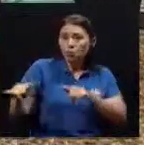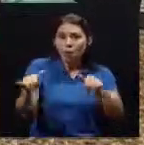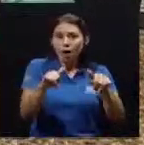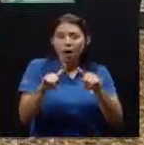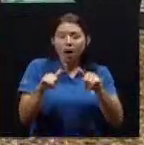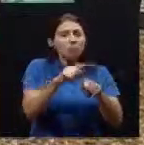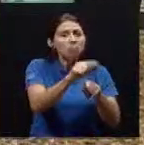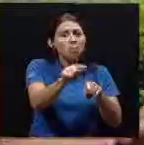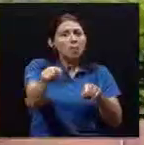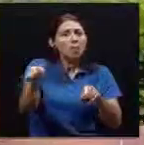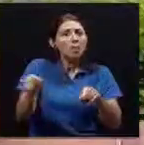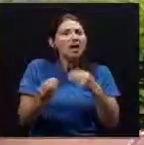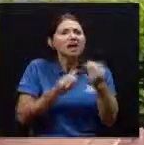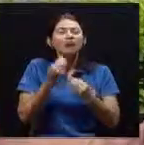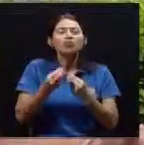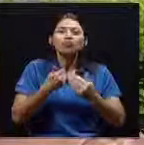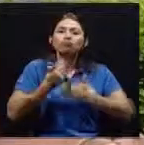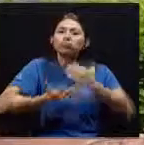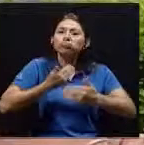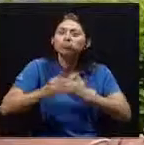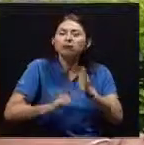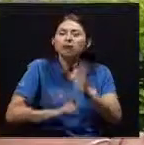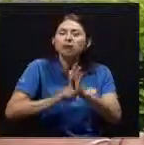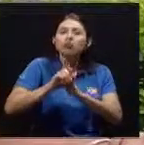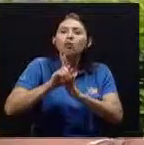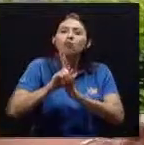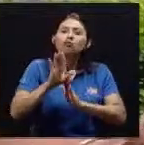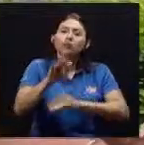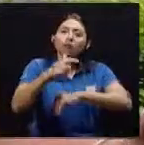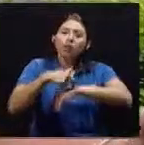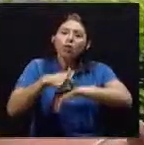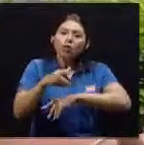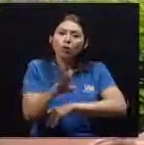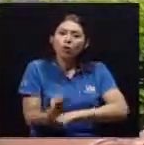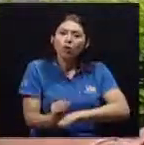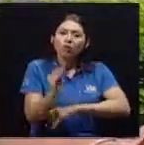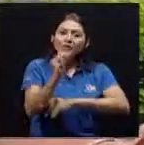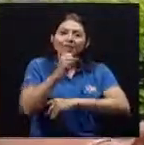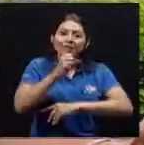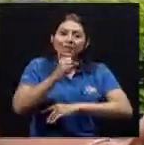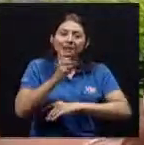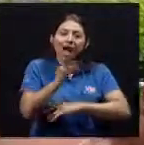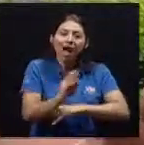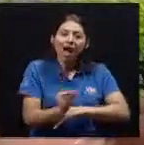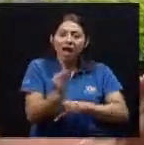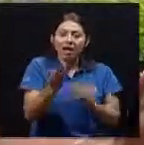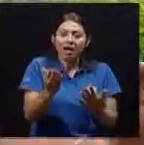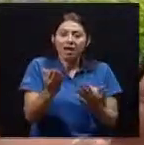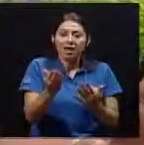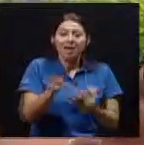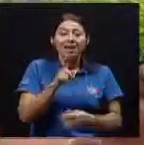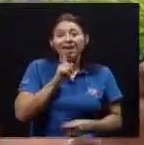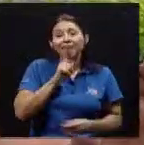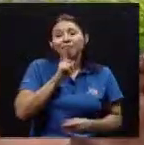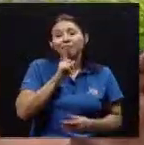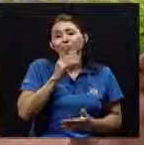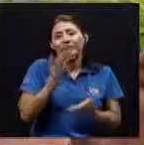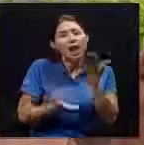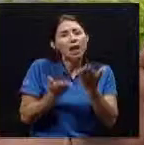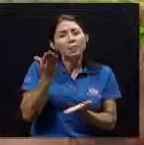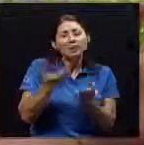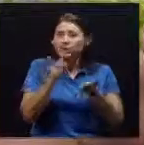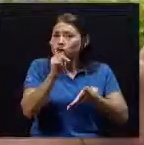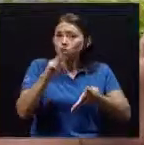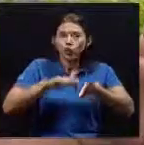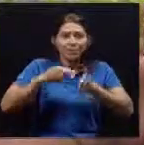ellos van teniendo, ¿verdad?, a lo largo de su periodo de adolescencia, que si bien es cierto, tal vez no es que